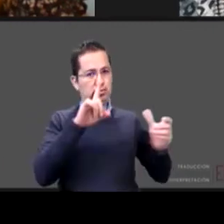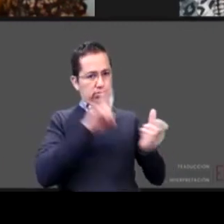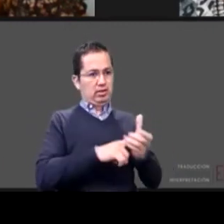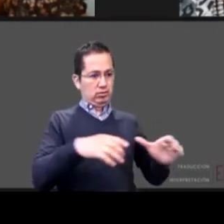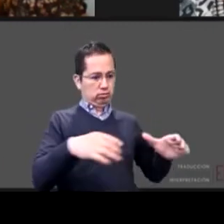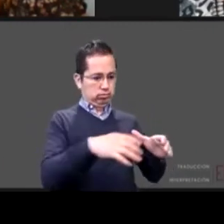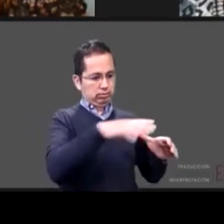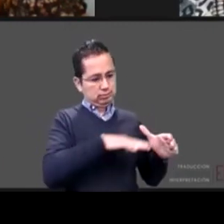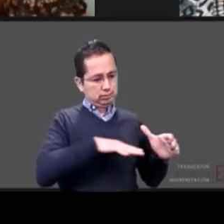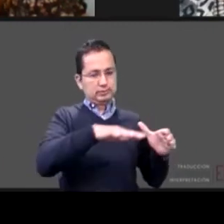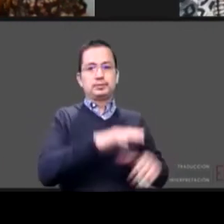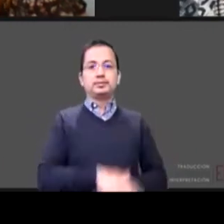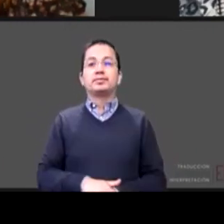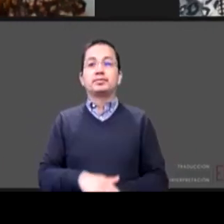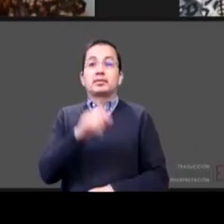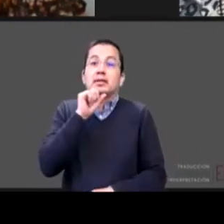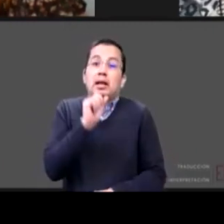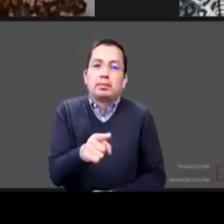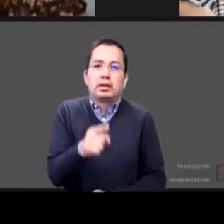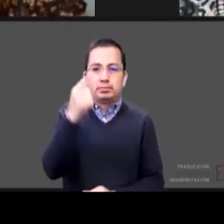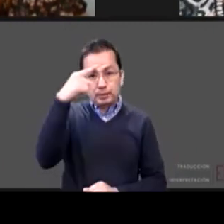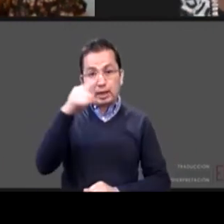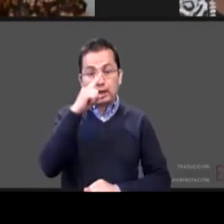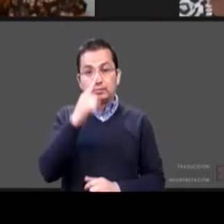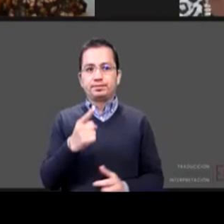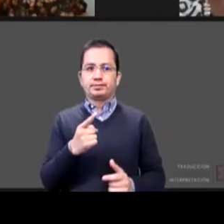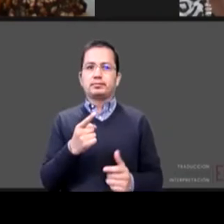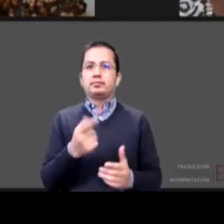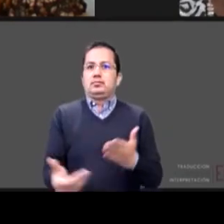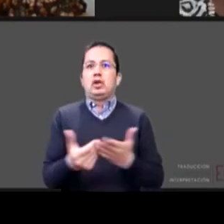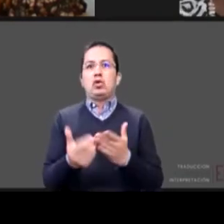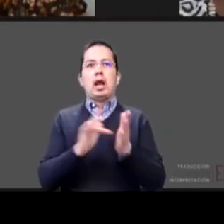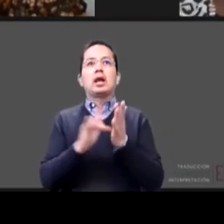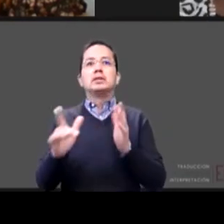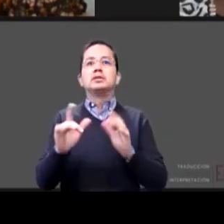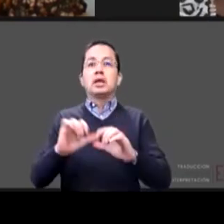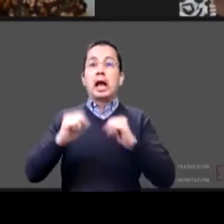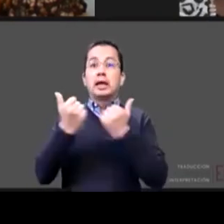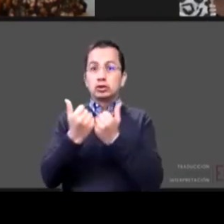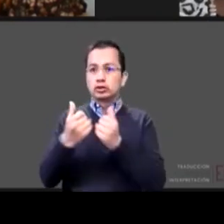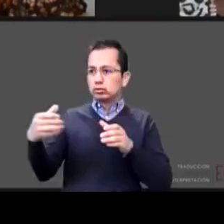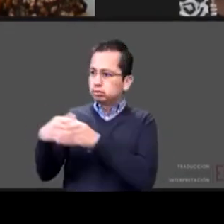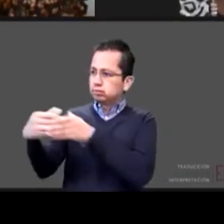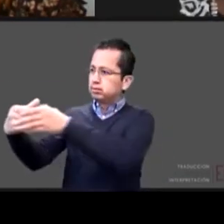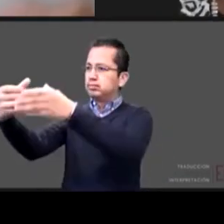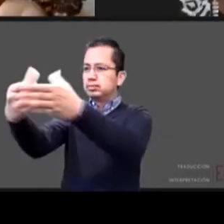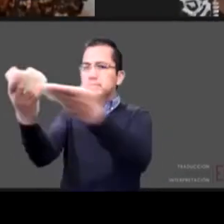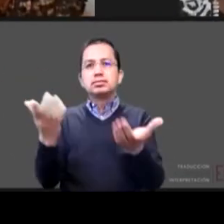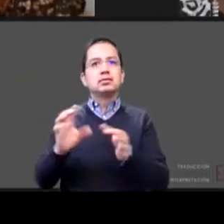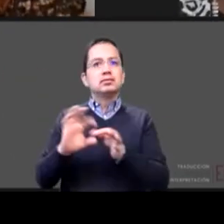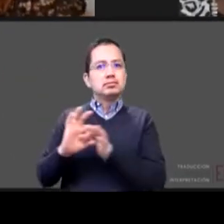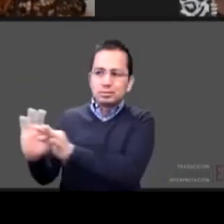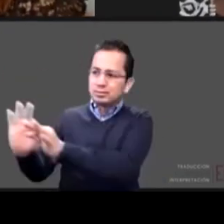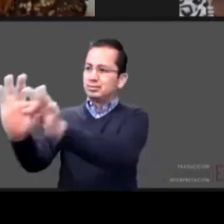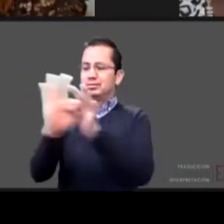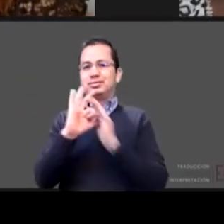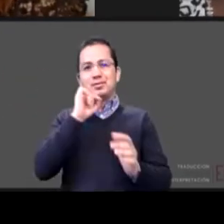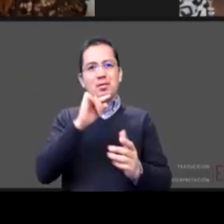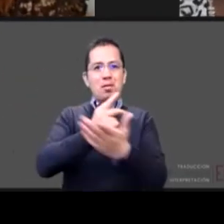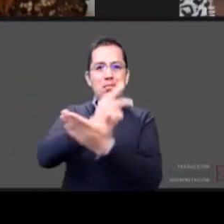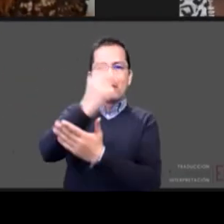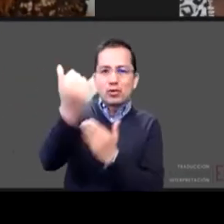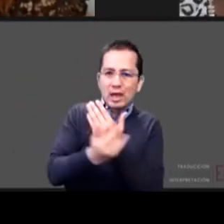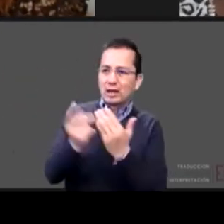afortunadamente en México vamos teniendo de todas estas organizaciones y proyectos, inclusive algunos buenos programas también que hay en el